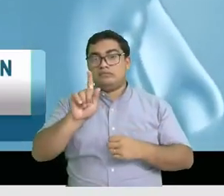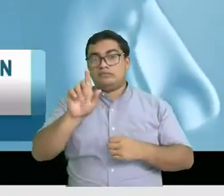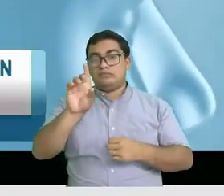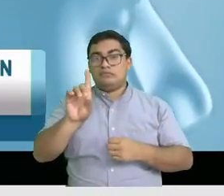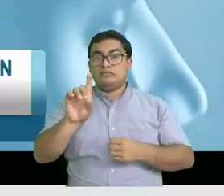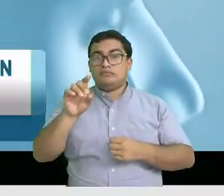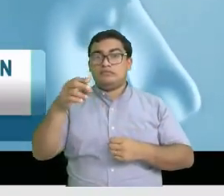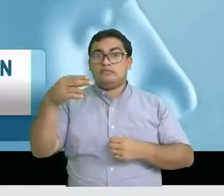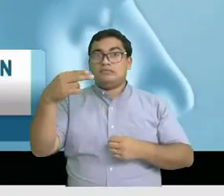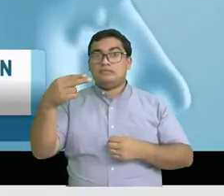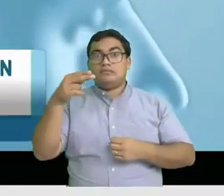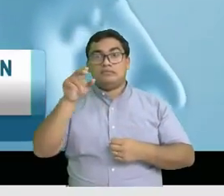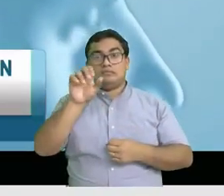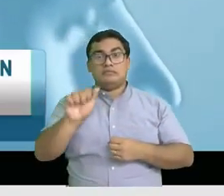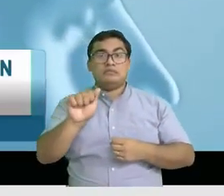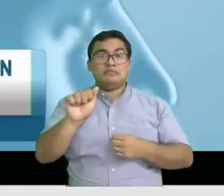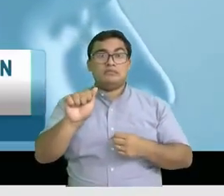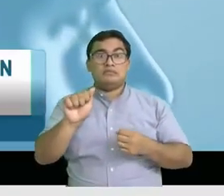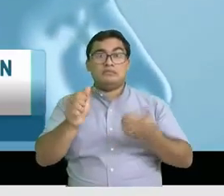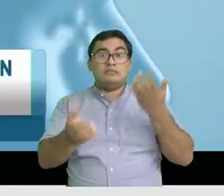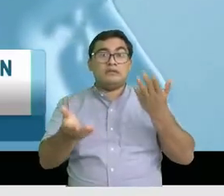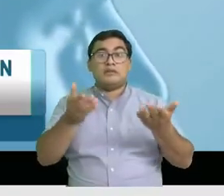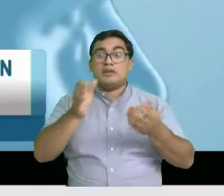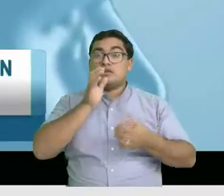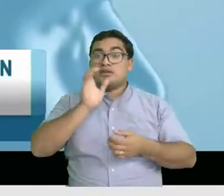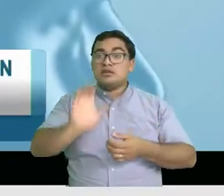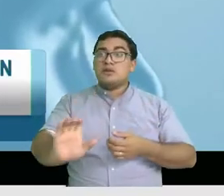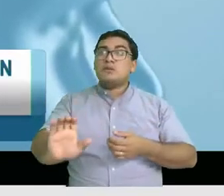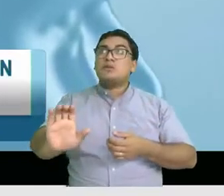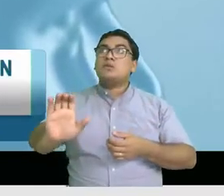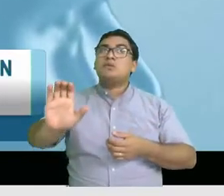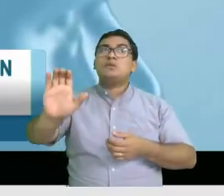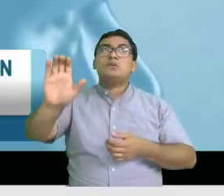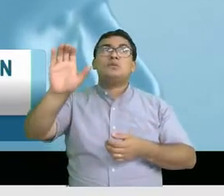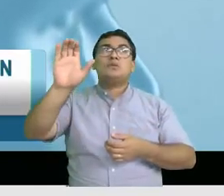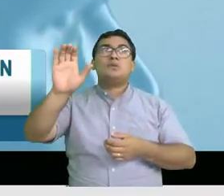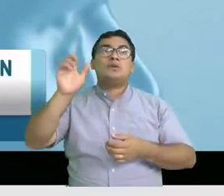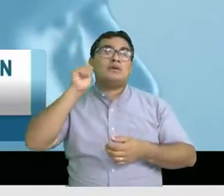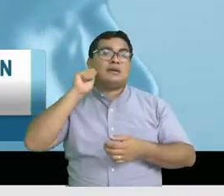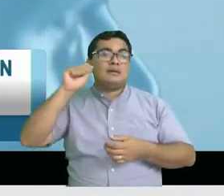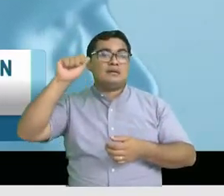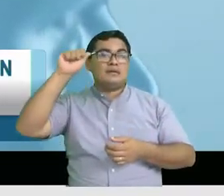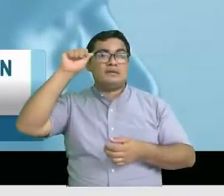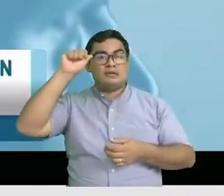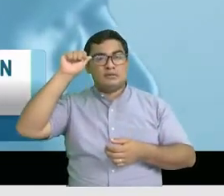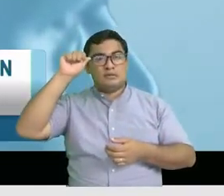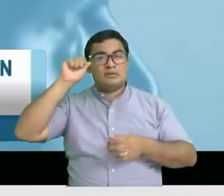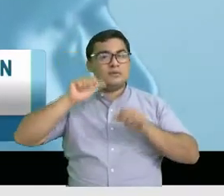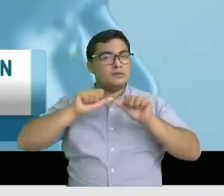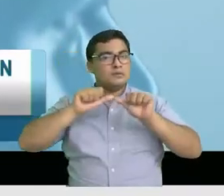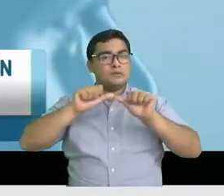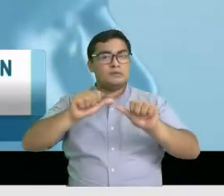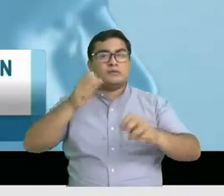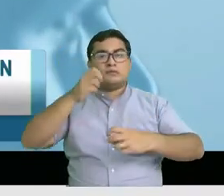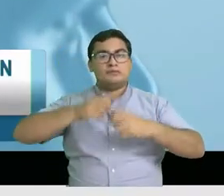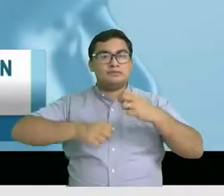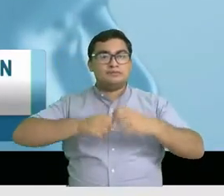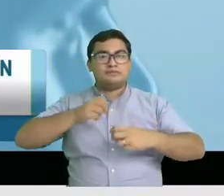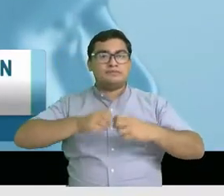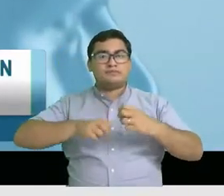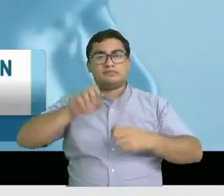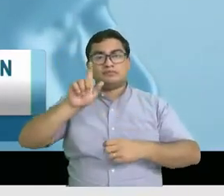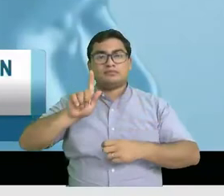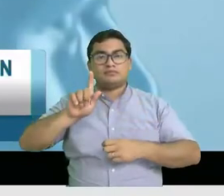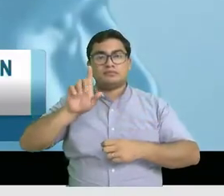que a veces hay niños que crecen llegan a la etapa adulta y todavía tienen el trastorno por déficit